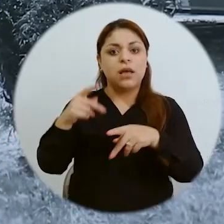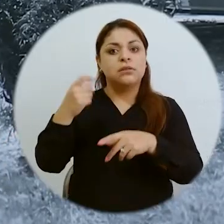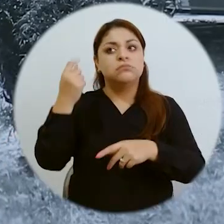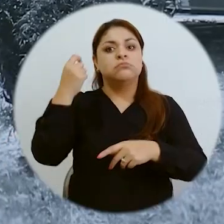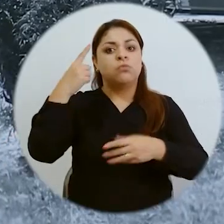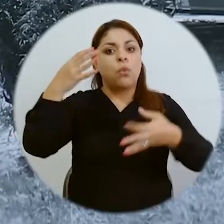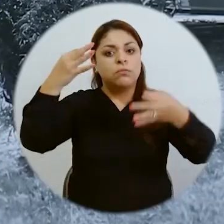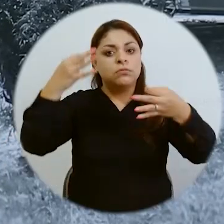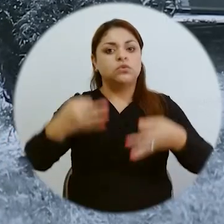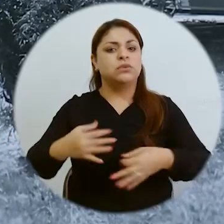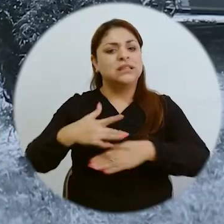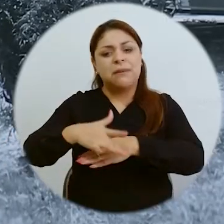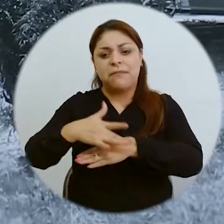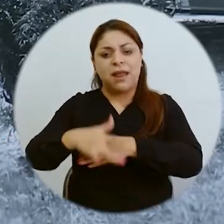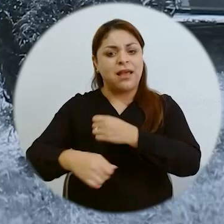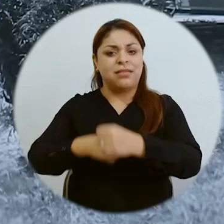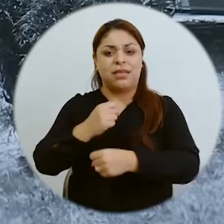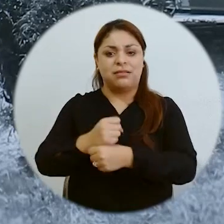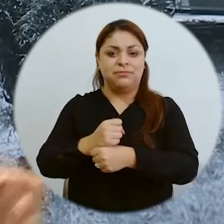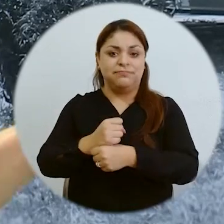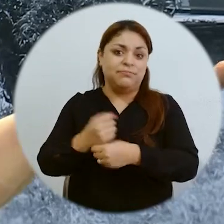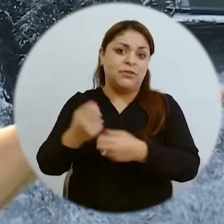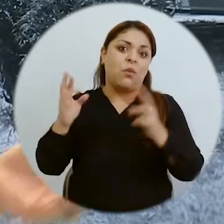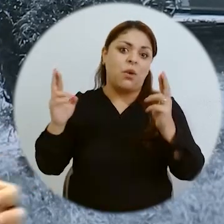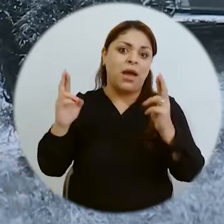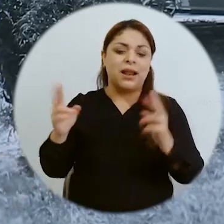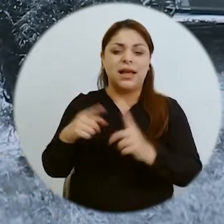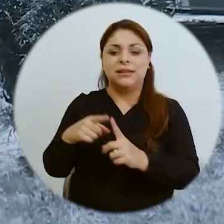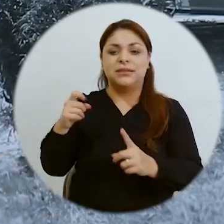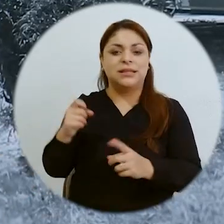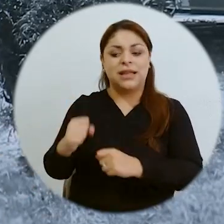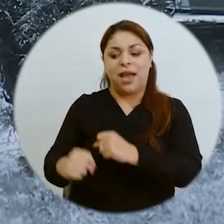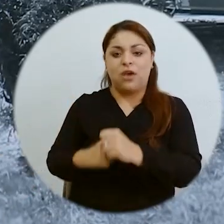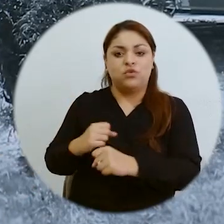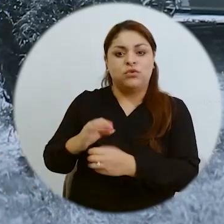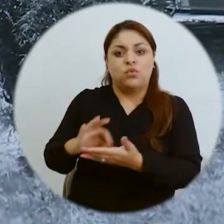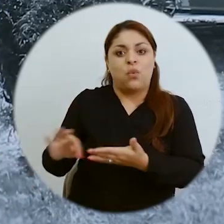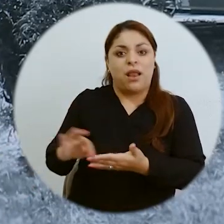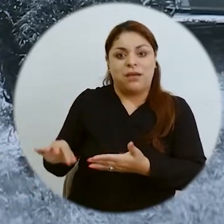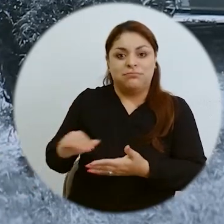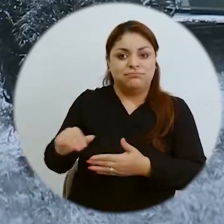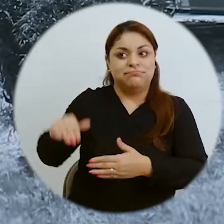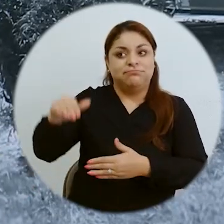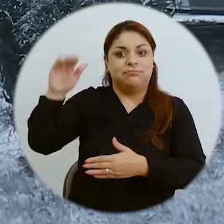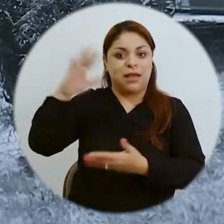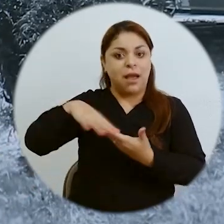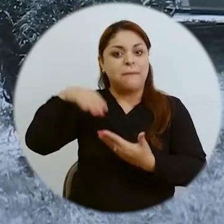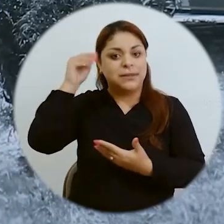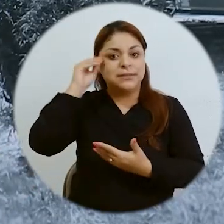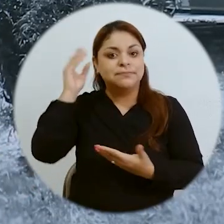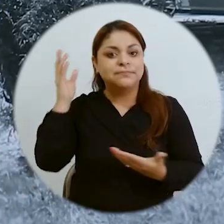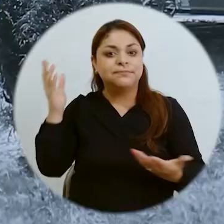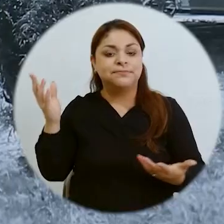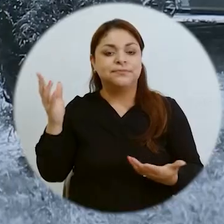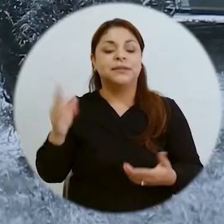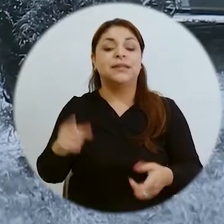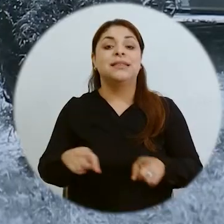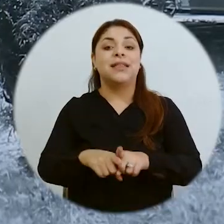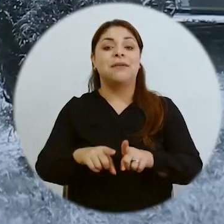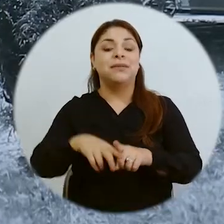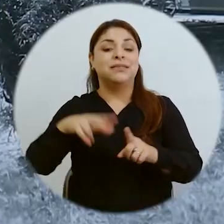también de toda esta estructura de gota a gota que tiene incluso vínculos con el crimen organizado. También tenemos que trabajar en